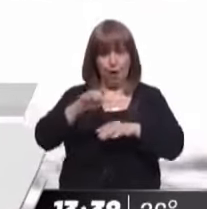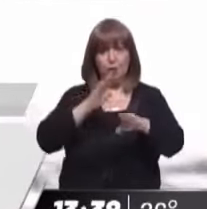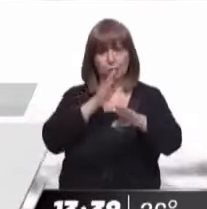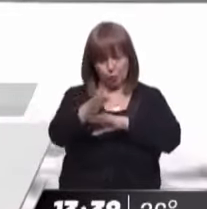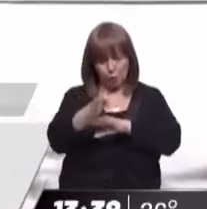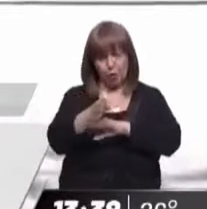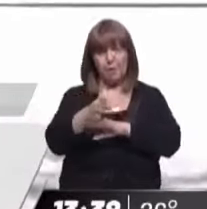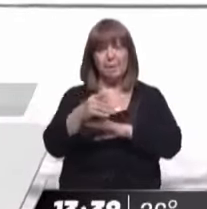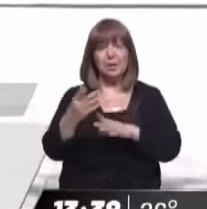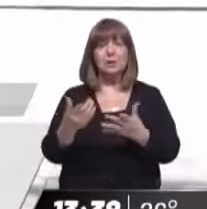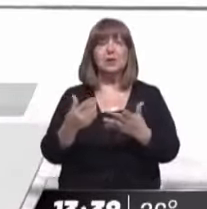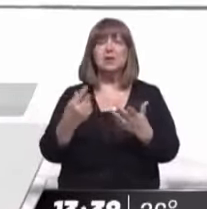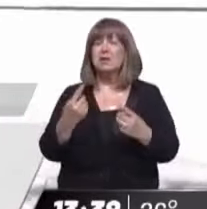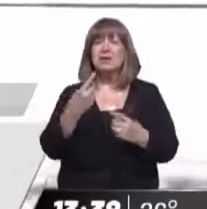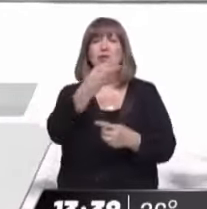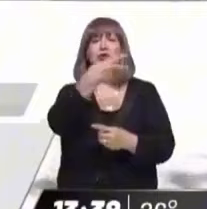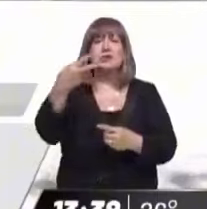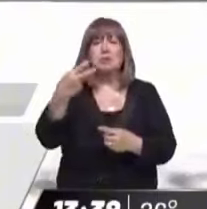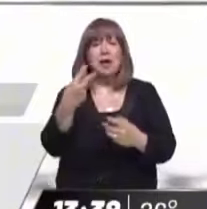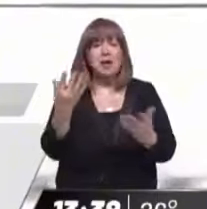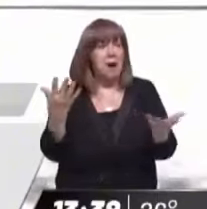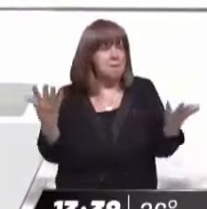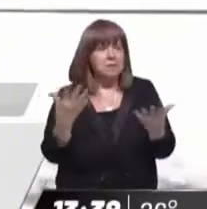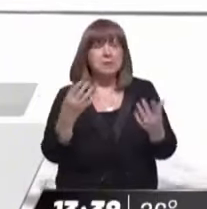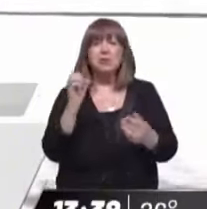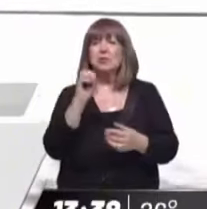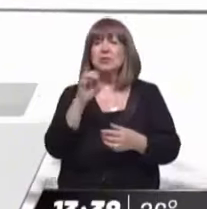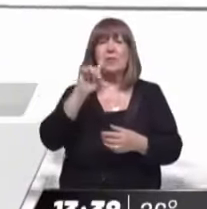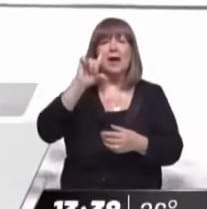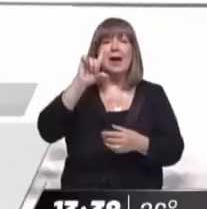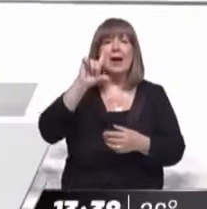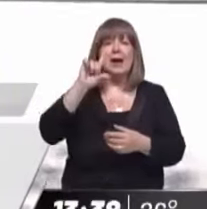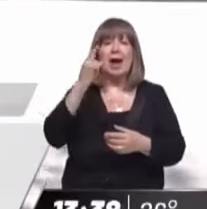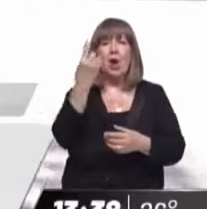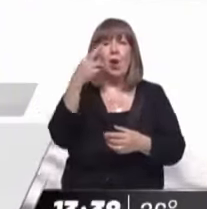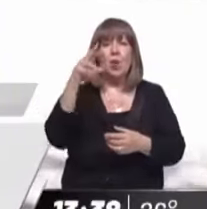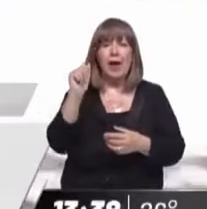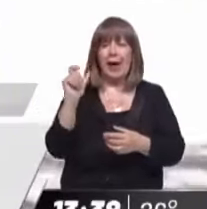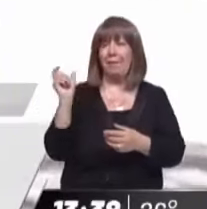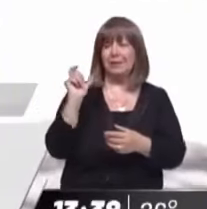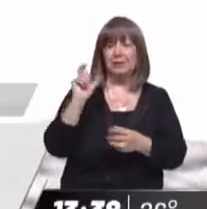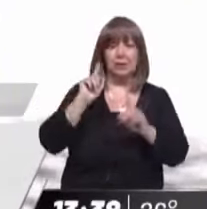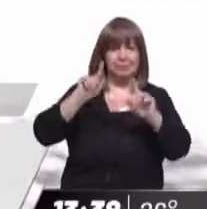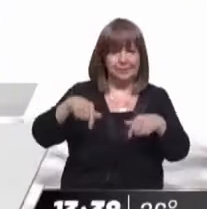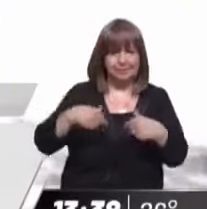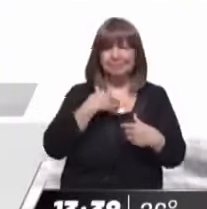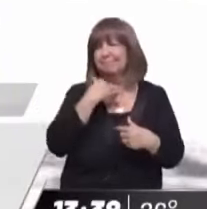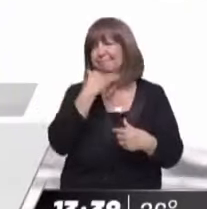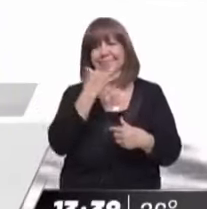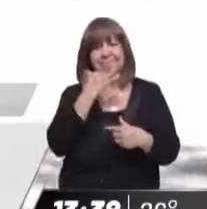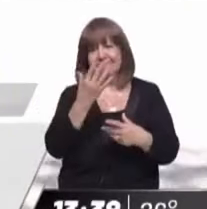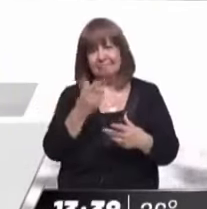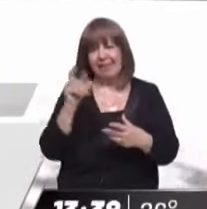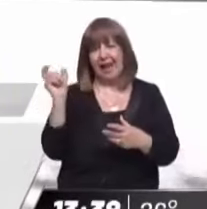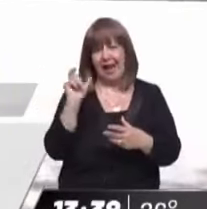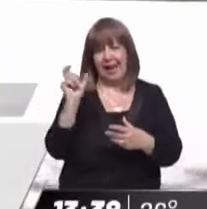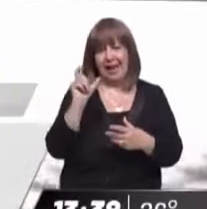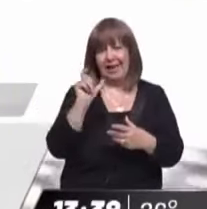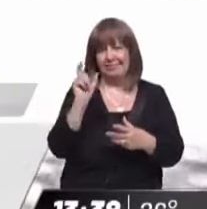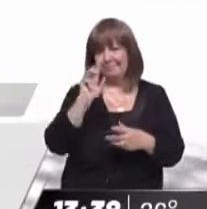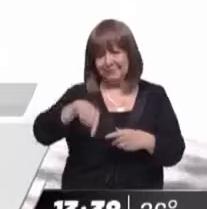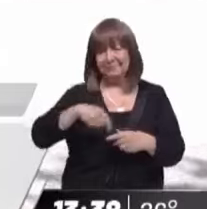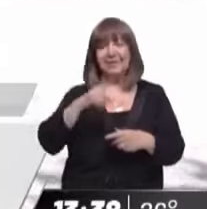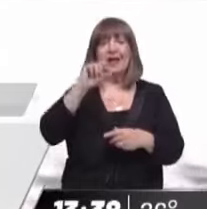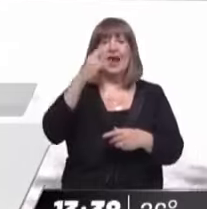ya, porque nos llamó la atención. ¿Cómo es el apellido de Laura? No lo sabemos, el apellido. Bien. La conocemos años, pero por Laura.